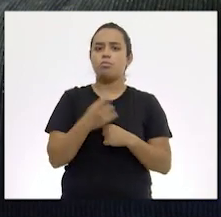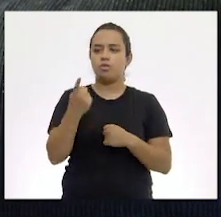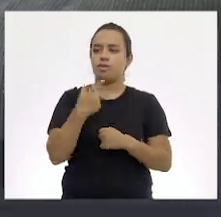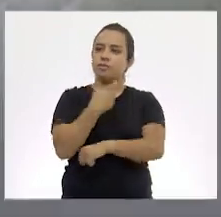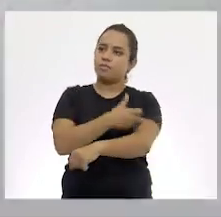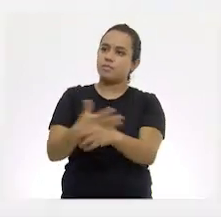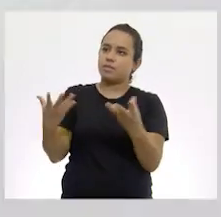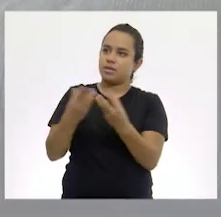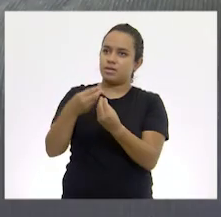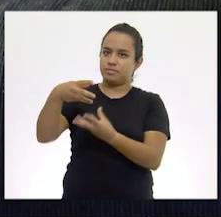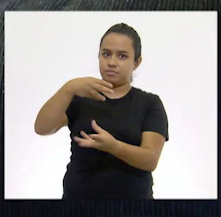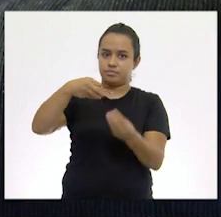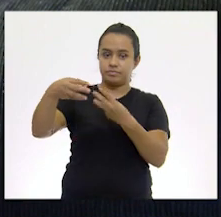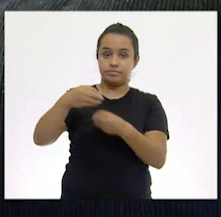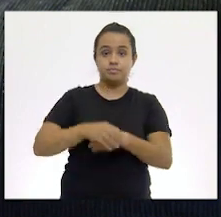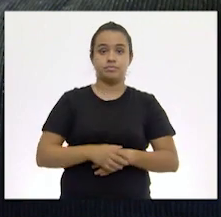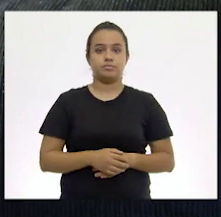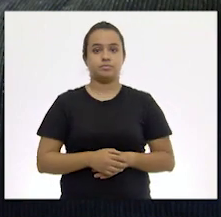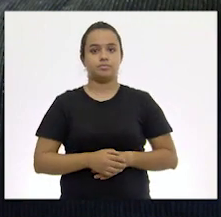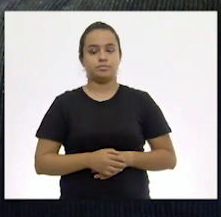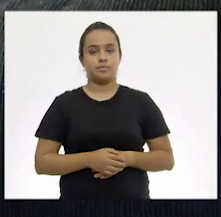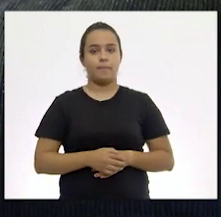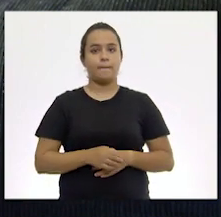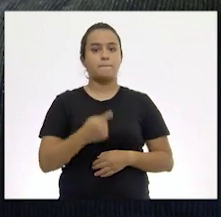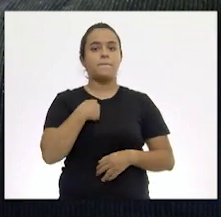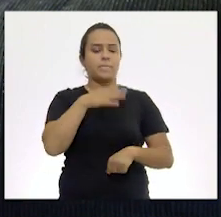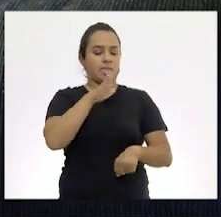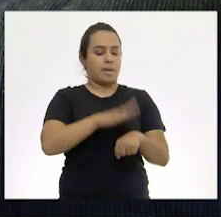convivir con mi familia. Lo más rescatable